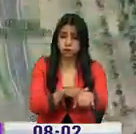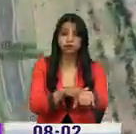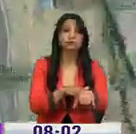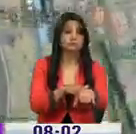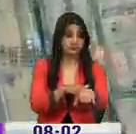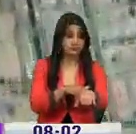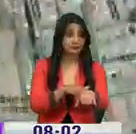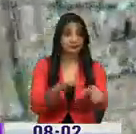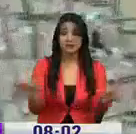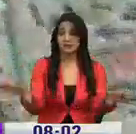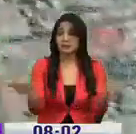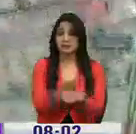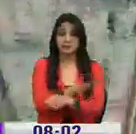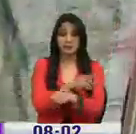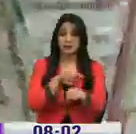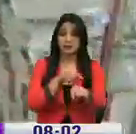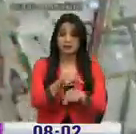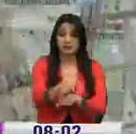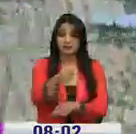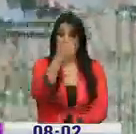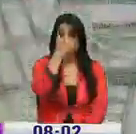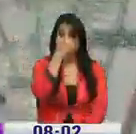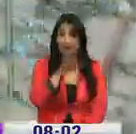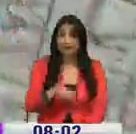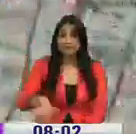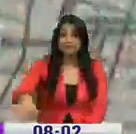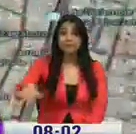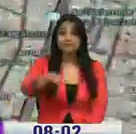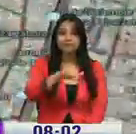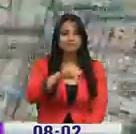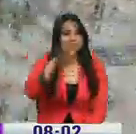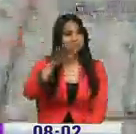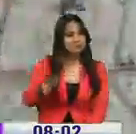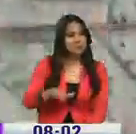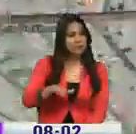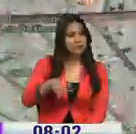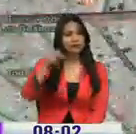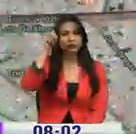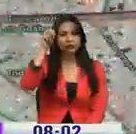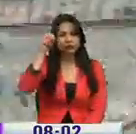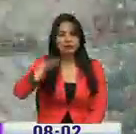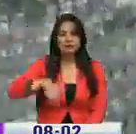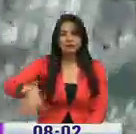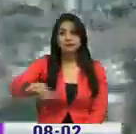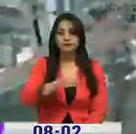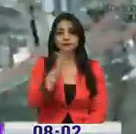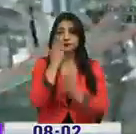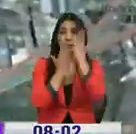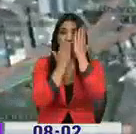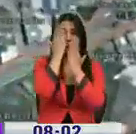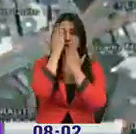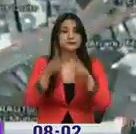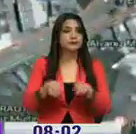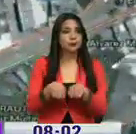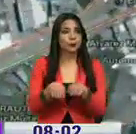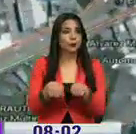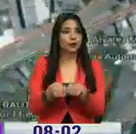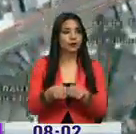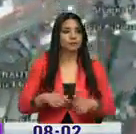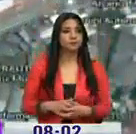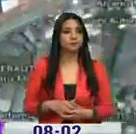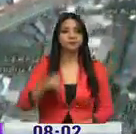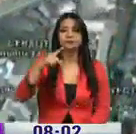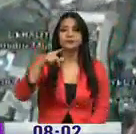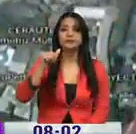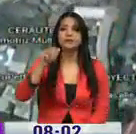está totalmente congestionada. Y si vamos un poquito menos norte, vamos hacia el túnel de Guayasamín, mira tú, y hacia Las Palmeras,